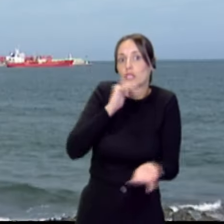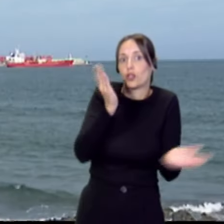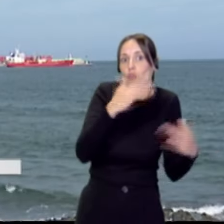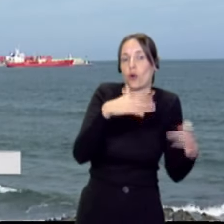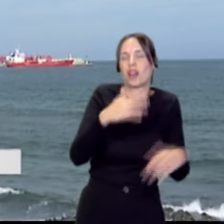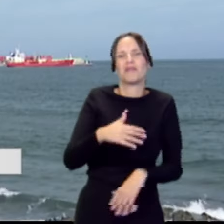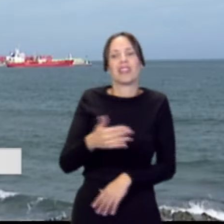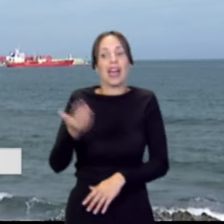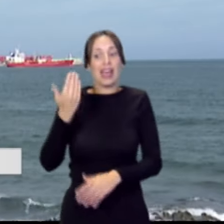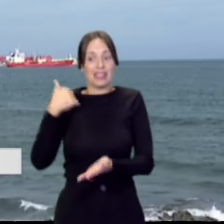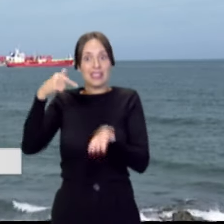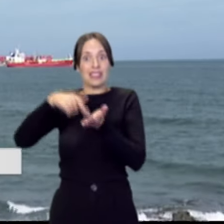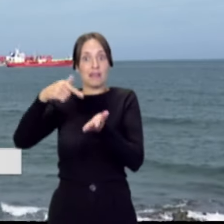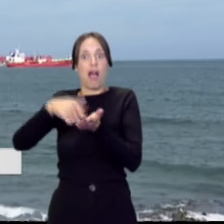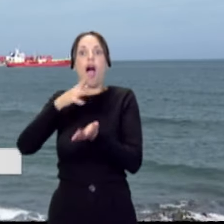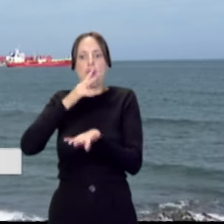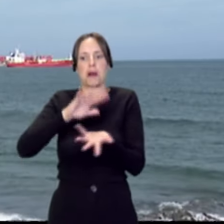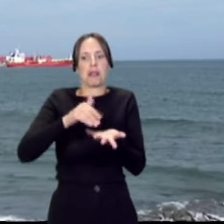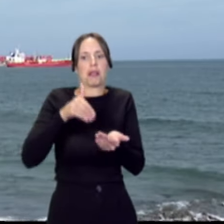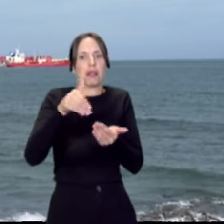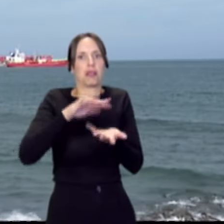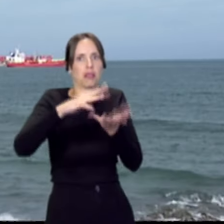cerca de ser una realidad.